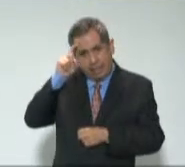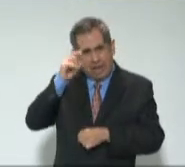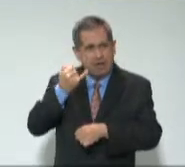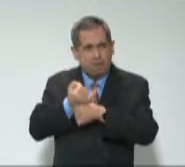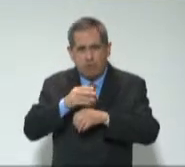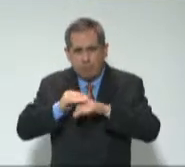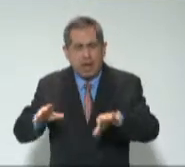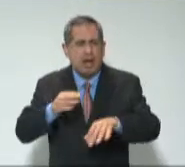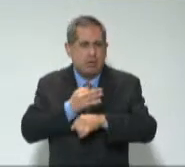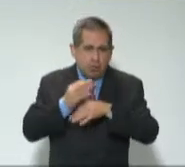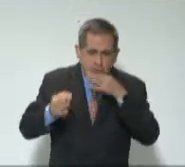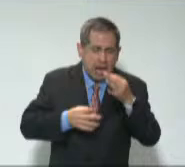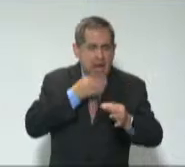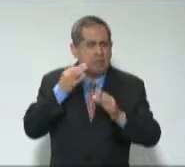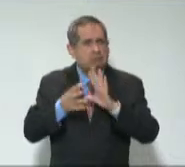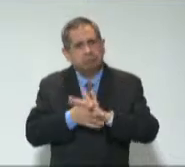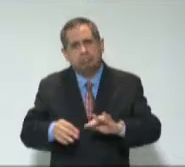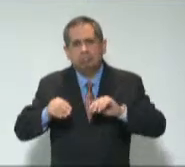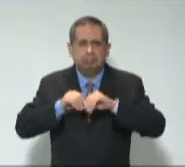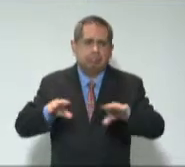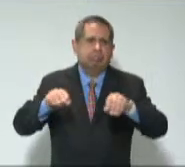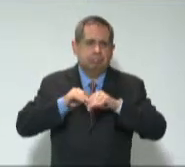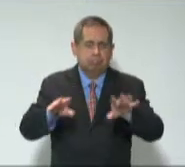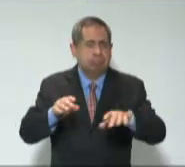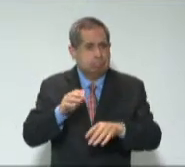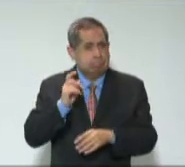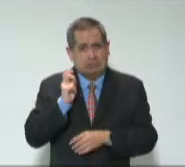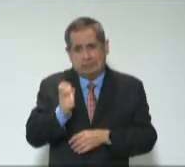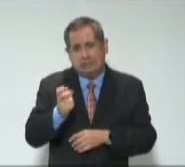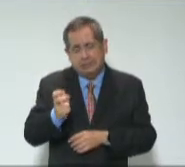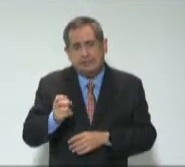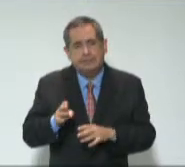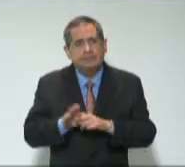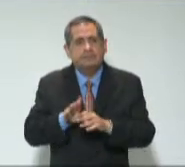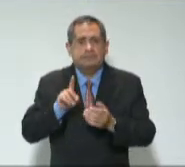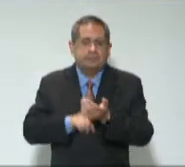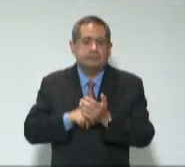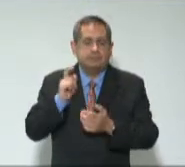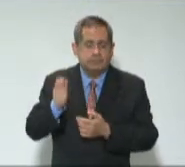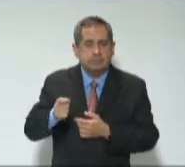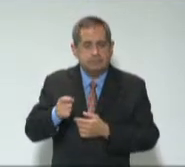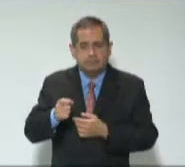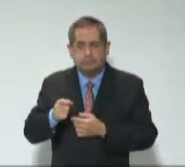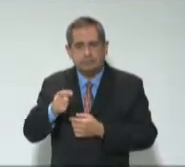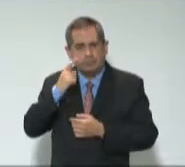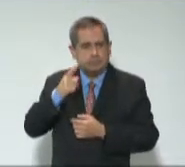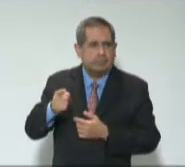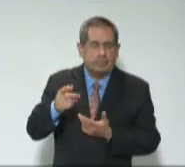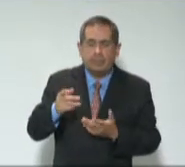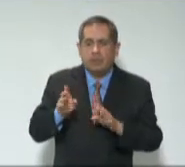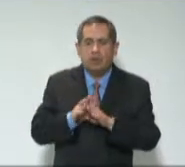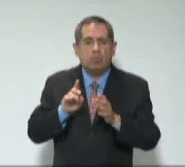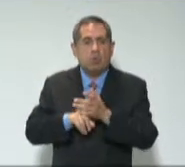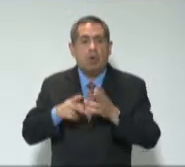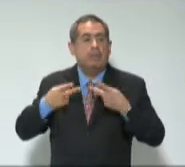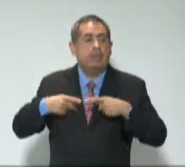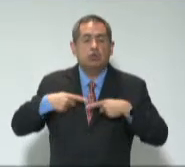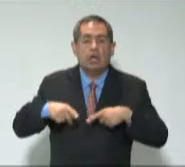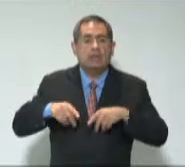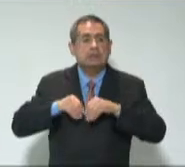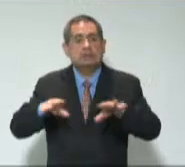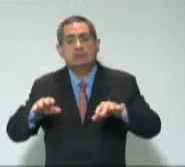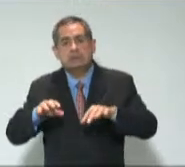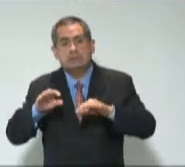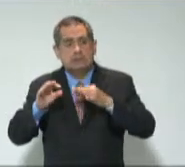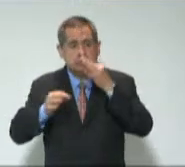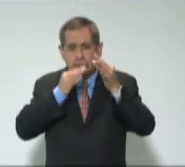la población orientando justamente es este eh este contacto de la población con